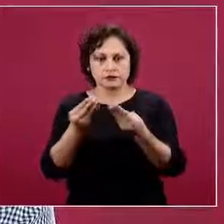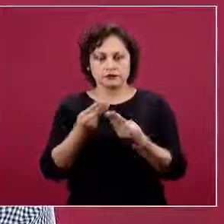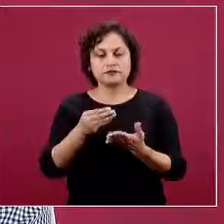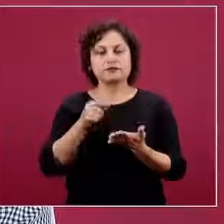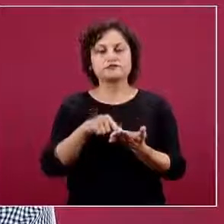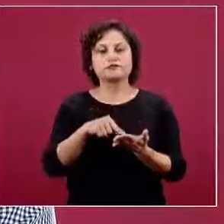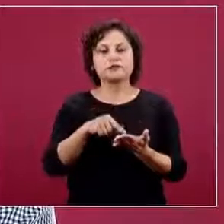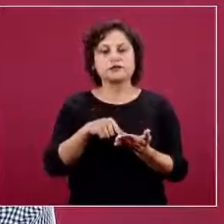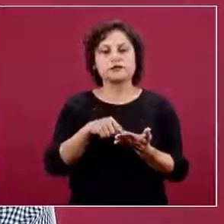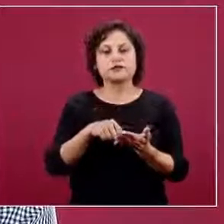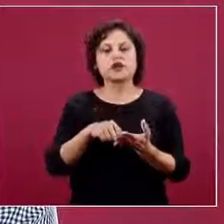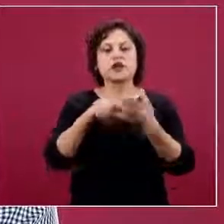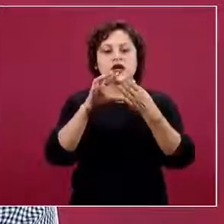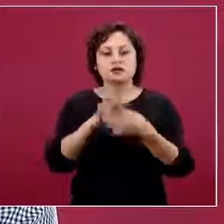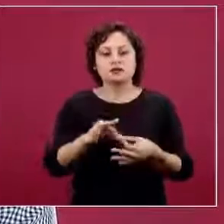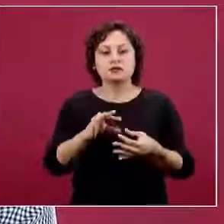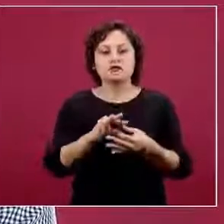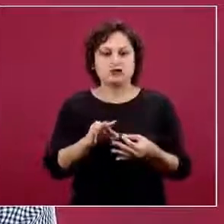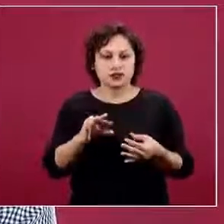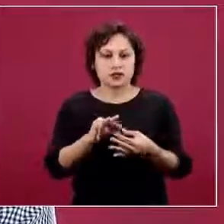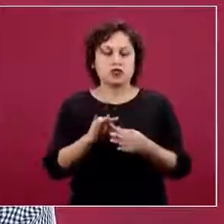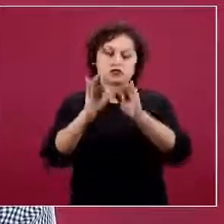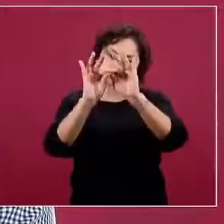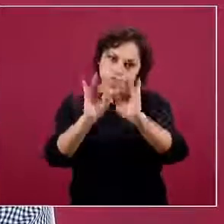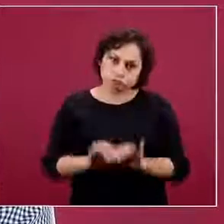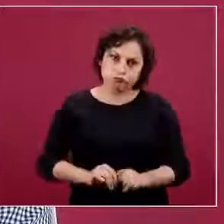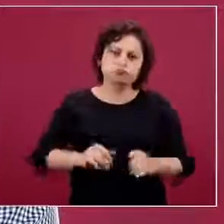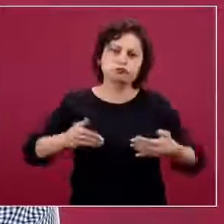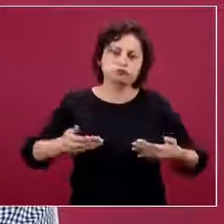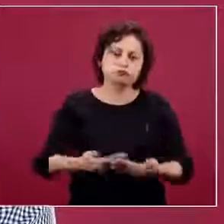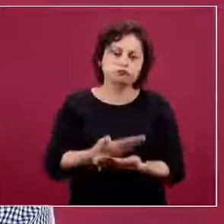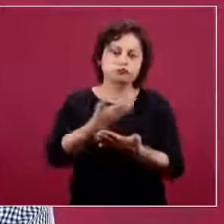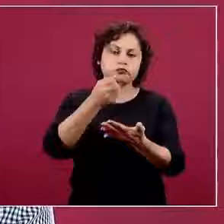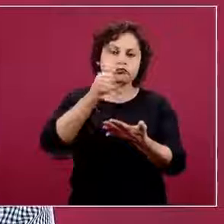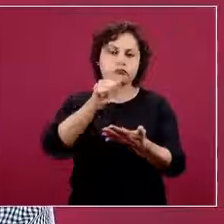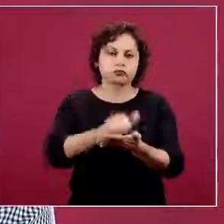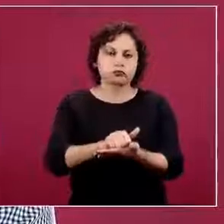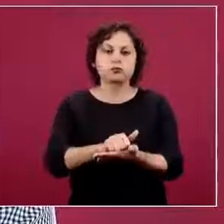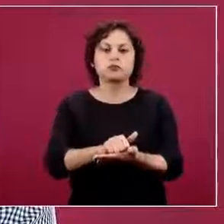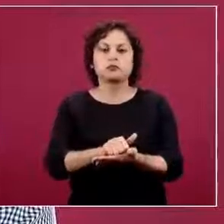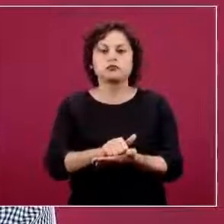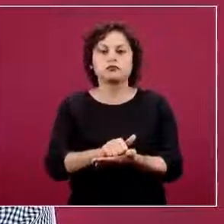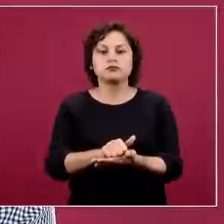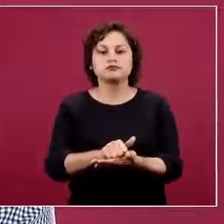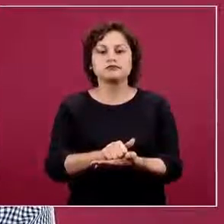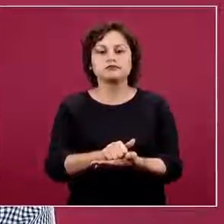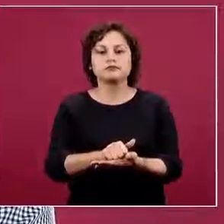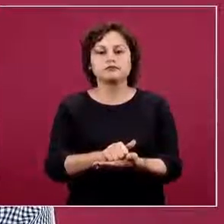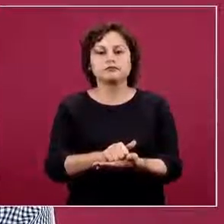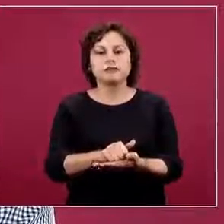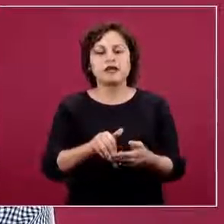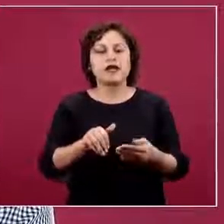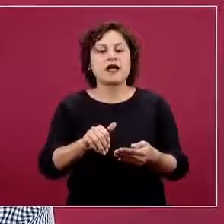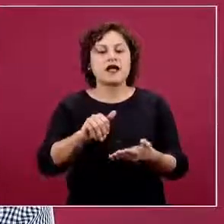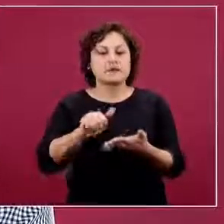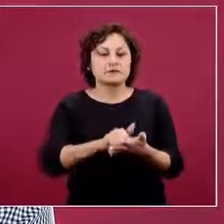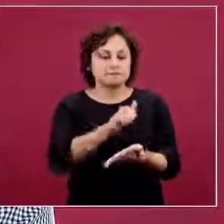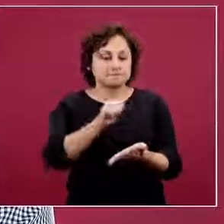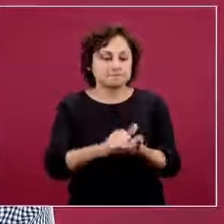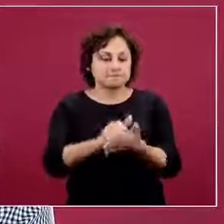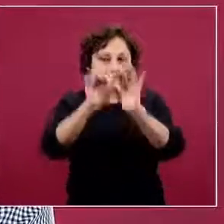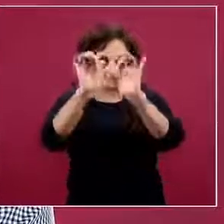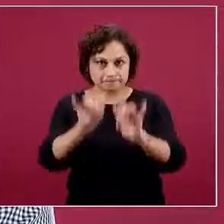levantaron las actas que se tienen que dar en el Ministerio Público y fueron hechas las notificaciones y hasta donde